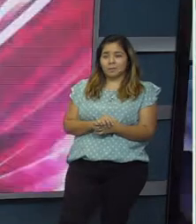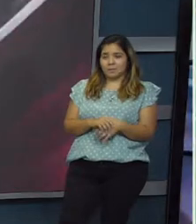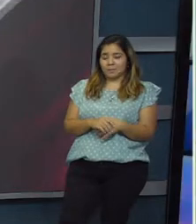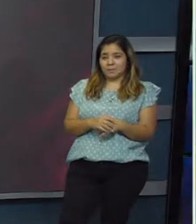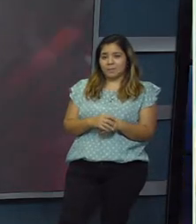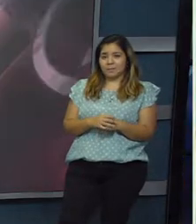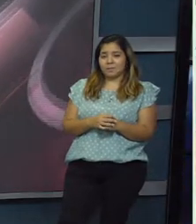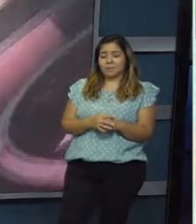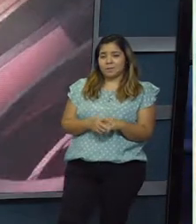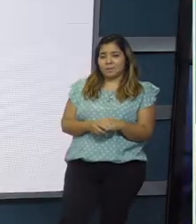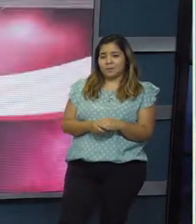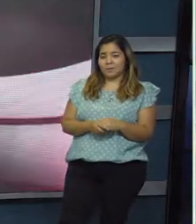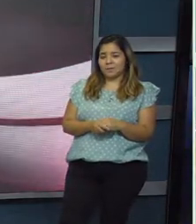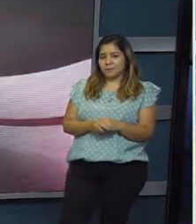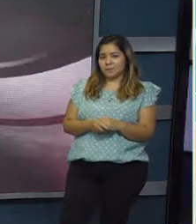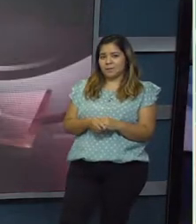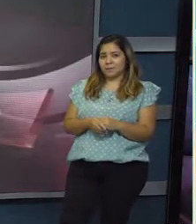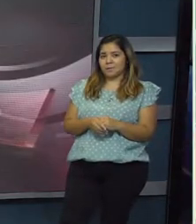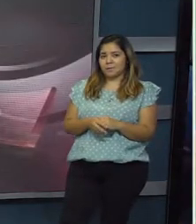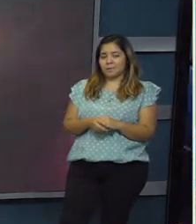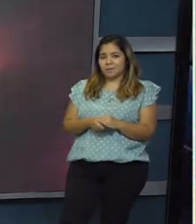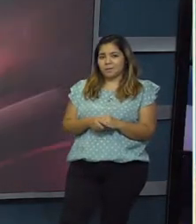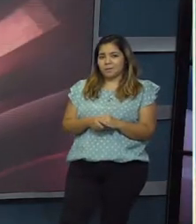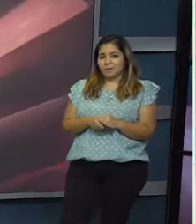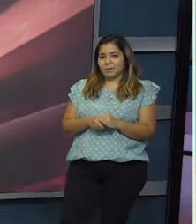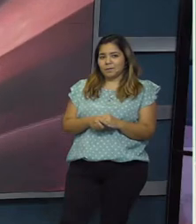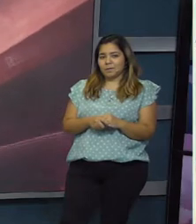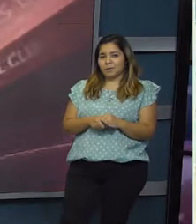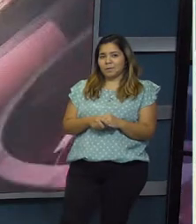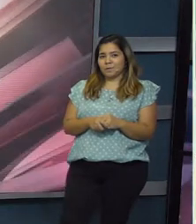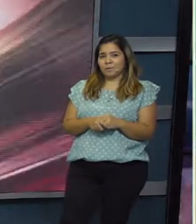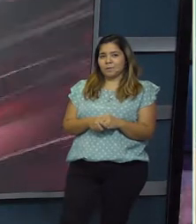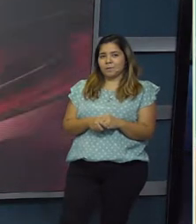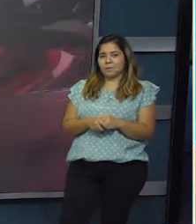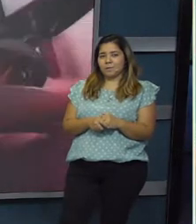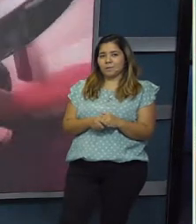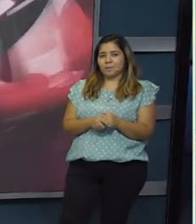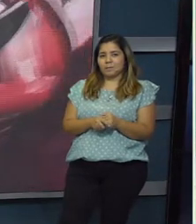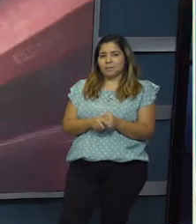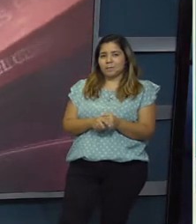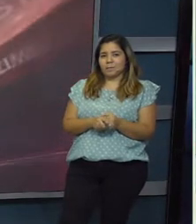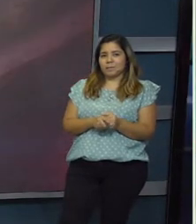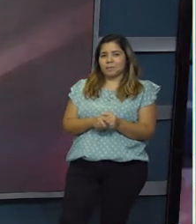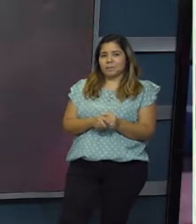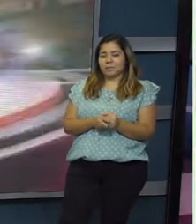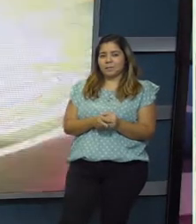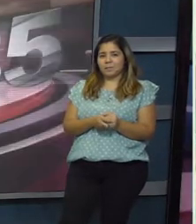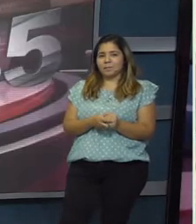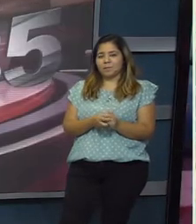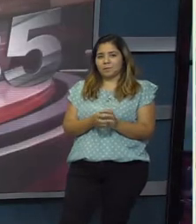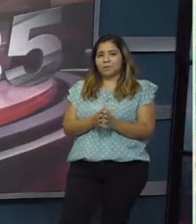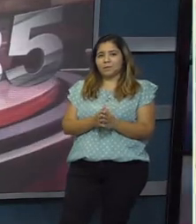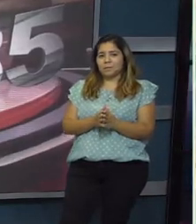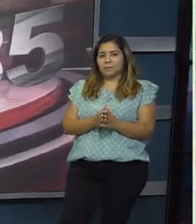genera estar permanente en el tema del alumbrado público, te genera el mantenimiento